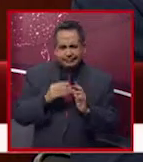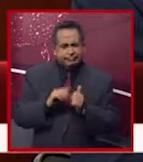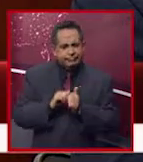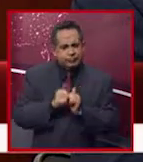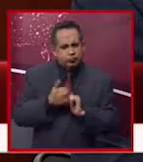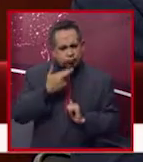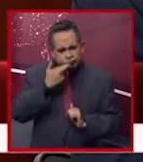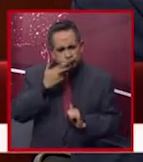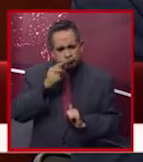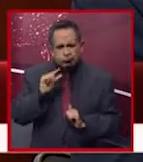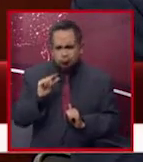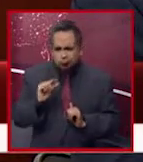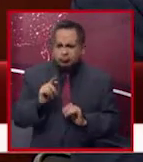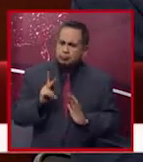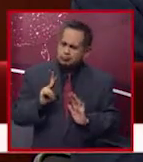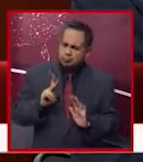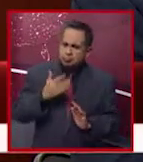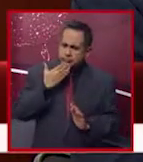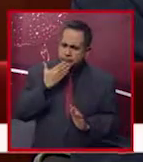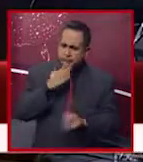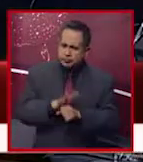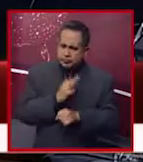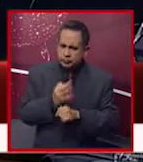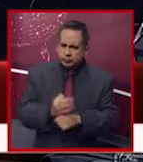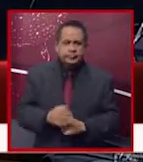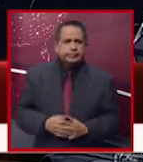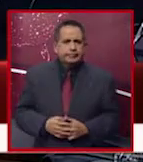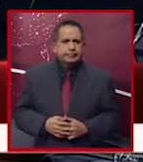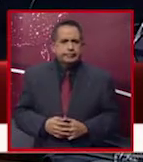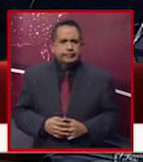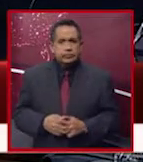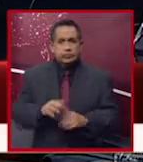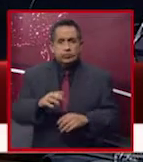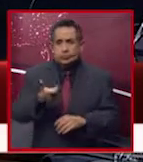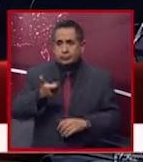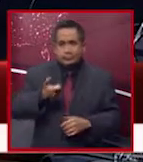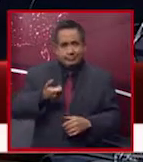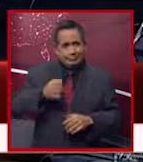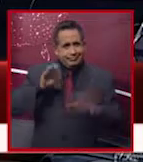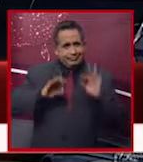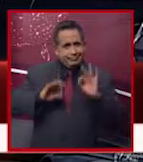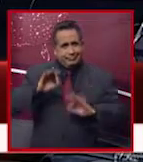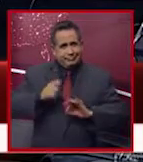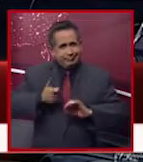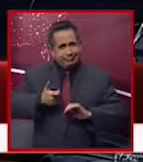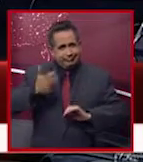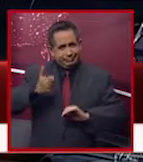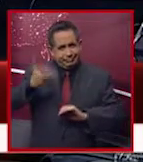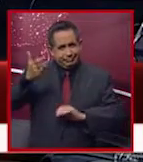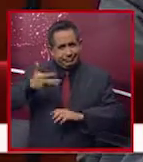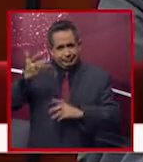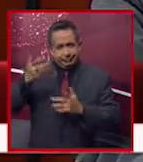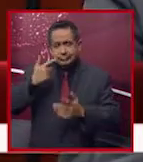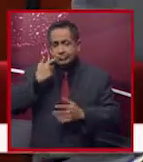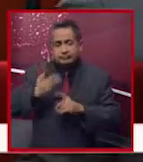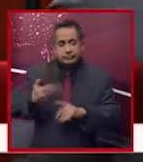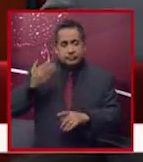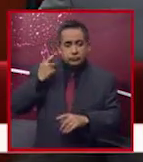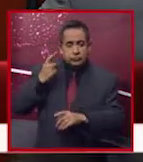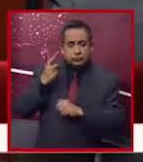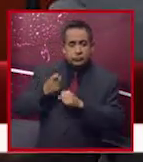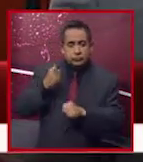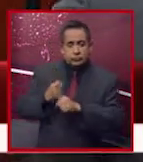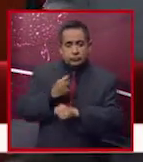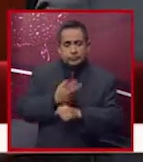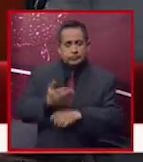ritmo menor. En materia de inflación, el gobernador del Banco de México detalló que el año pasado